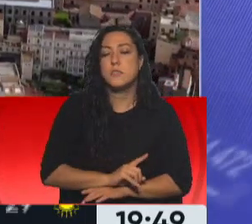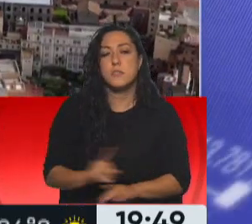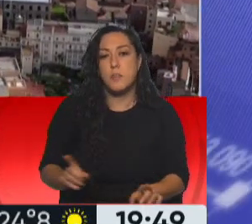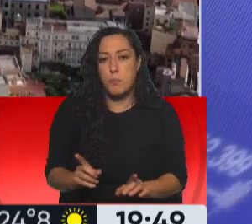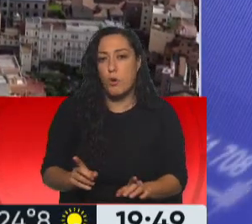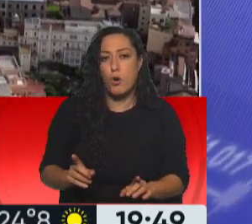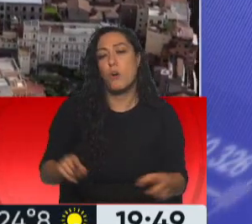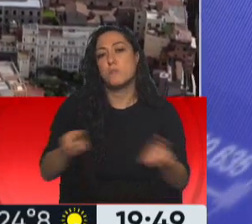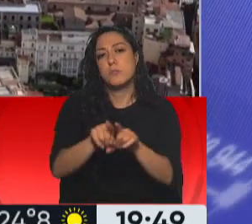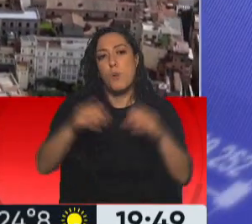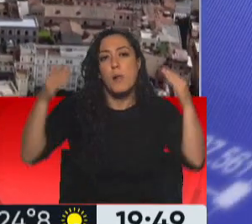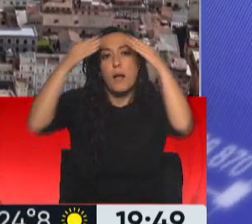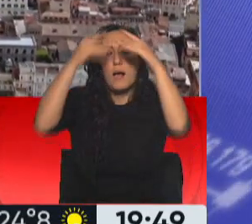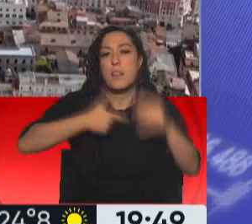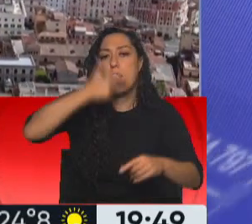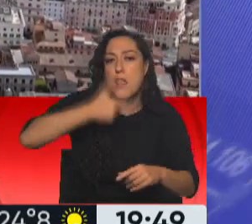cardenales